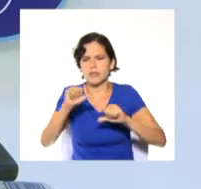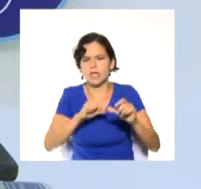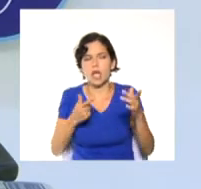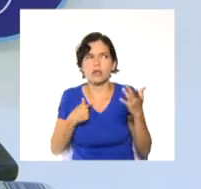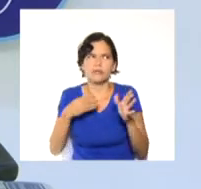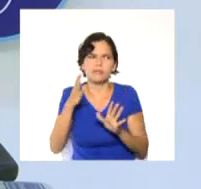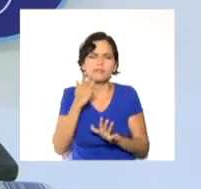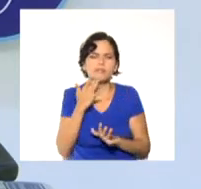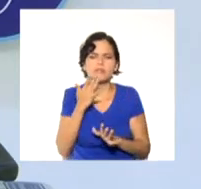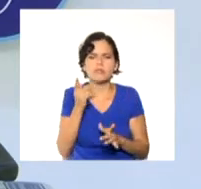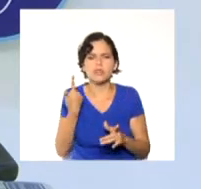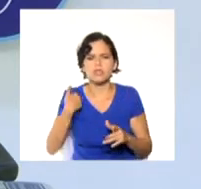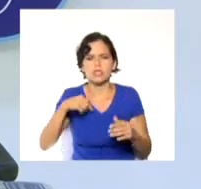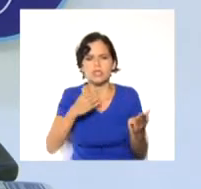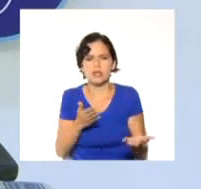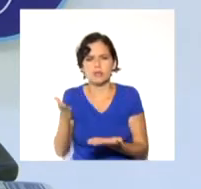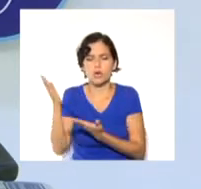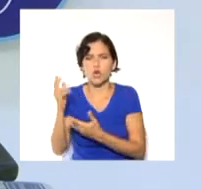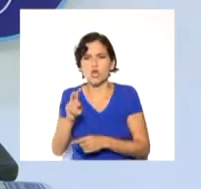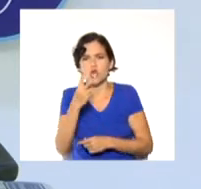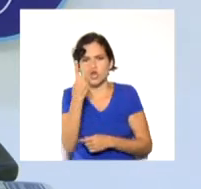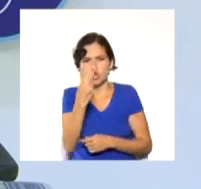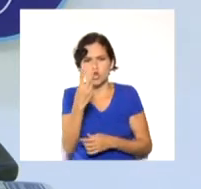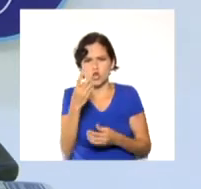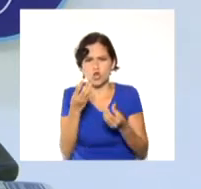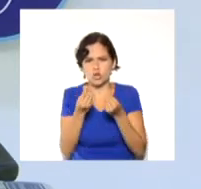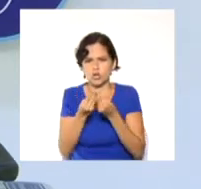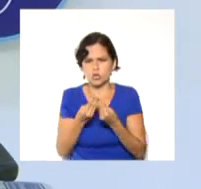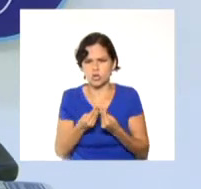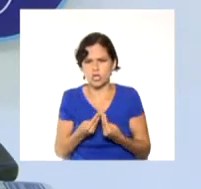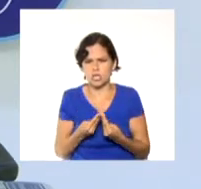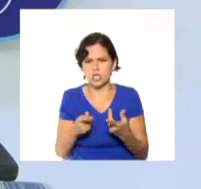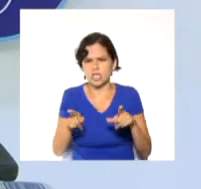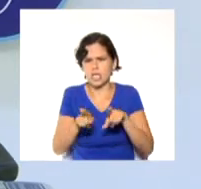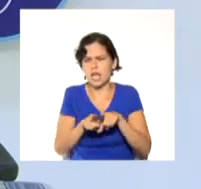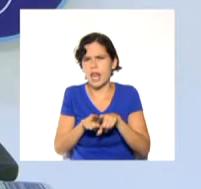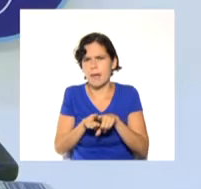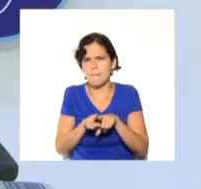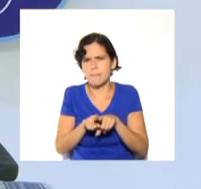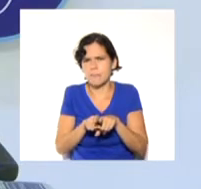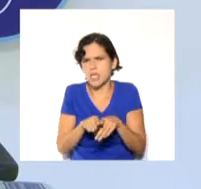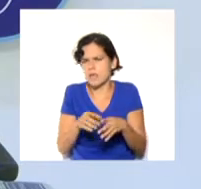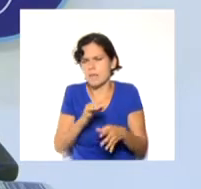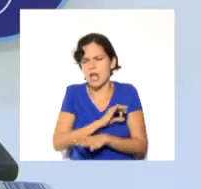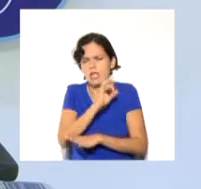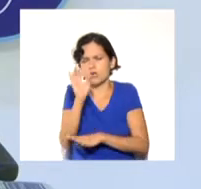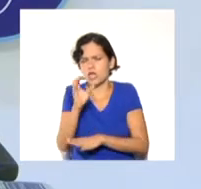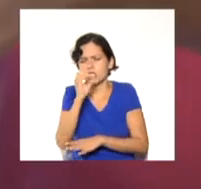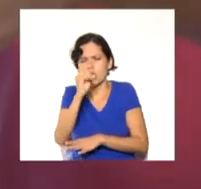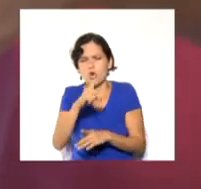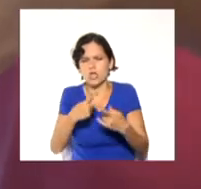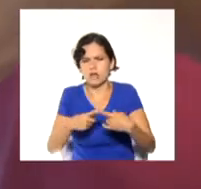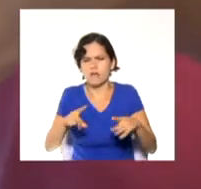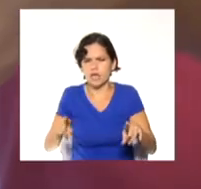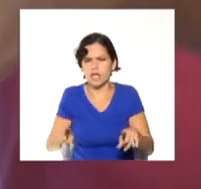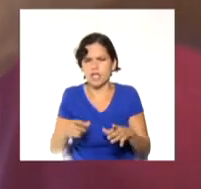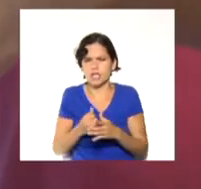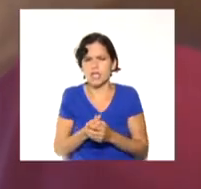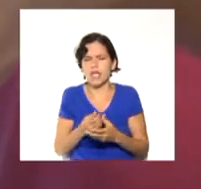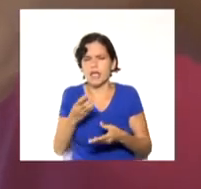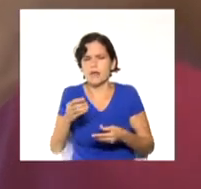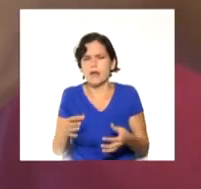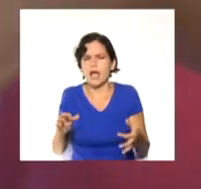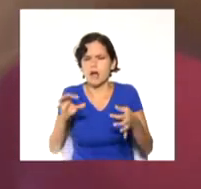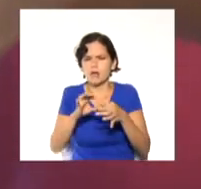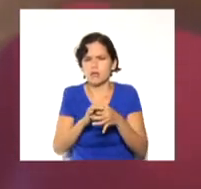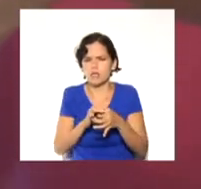Supongamos que tenemos dos sustancias, ya sean de la misma naturaleza o de naturaleza diferente, que van a formarse